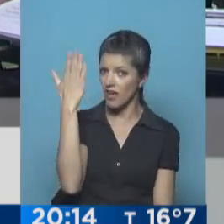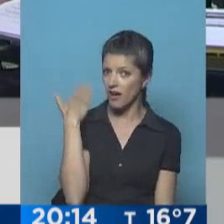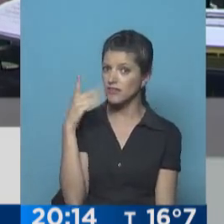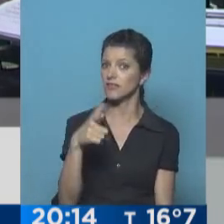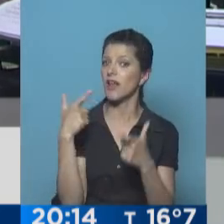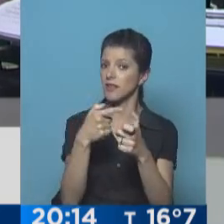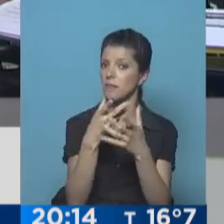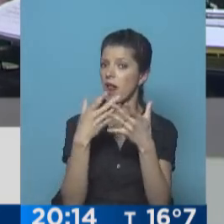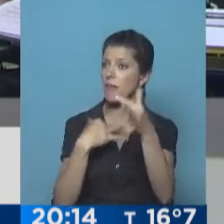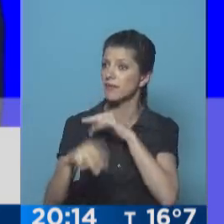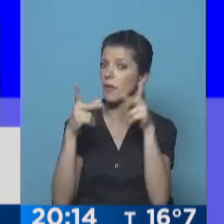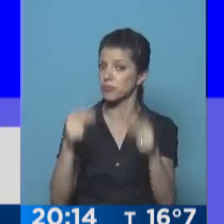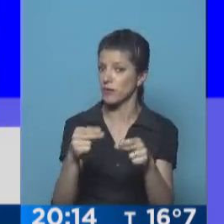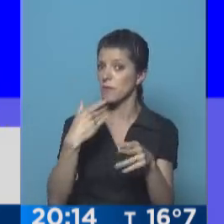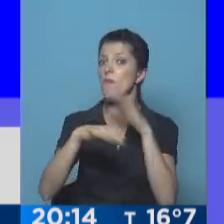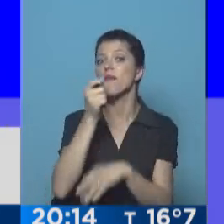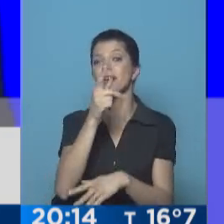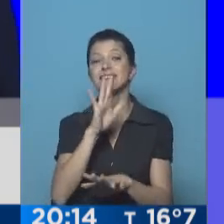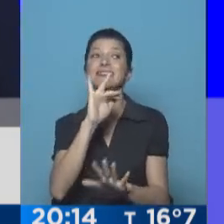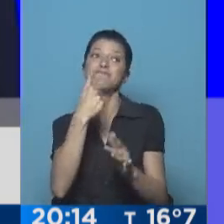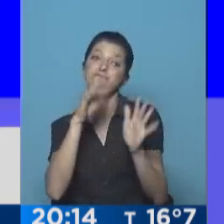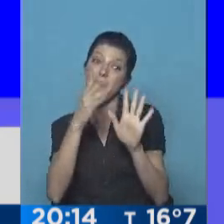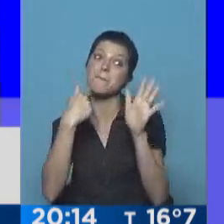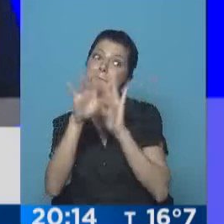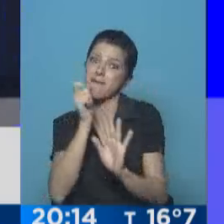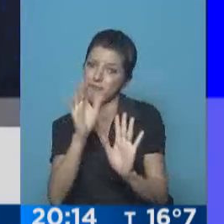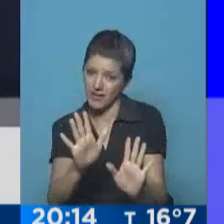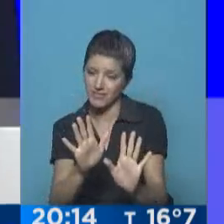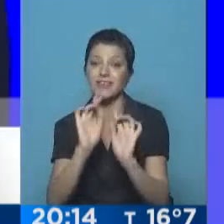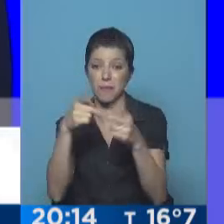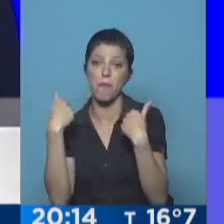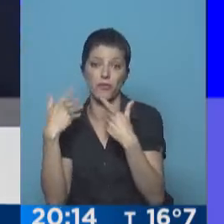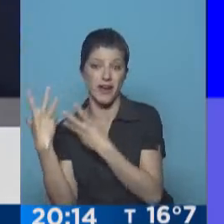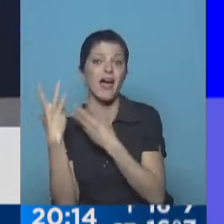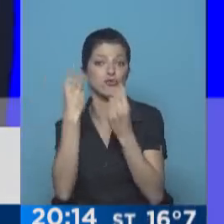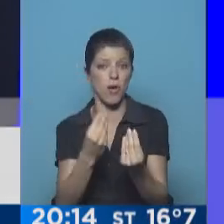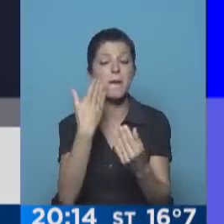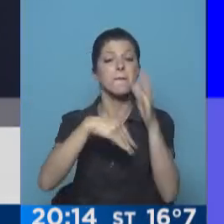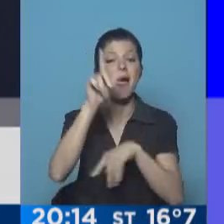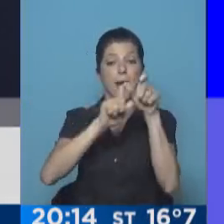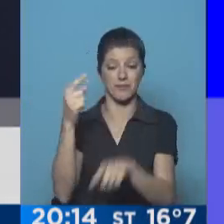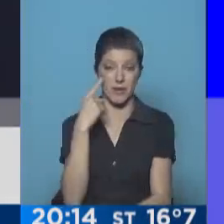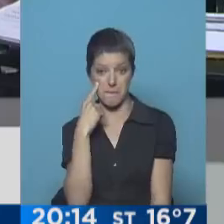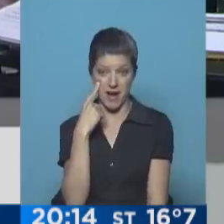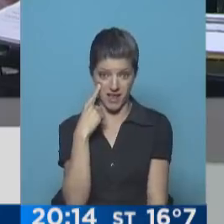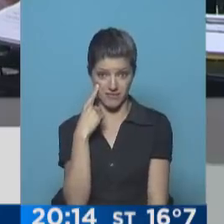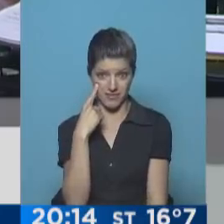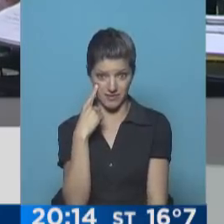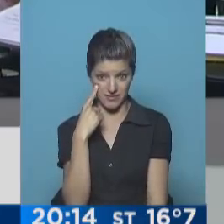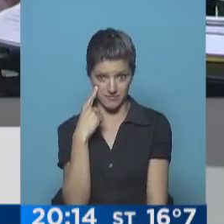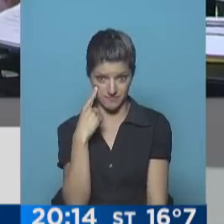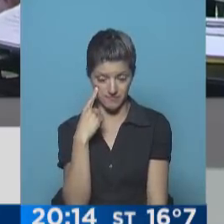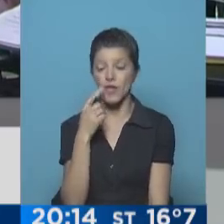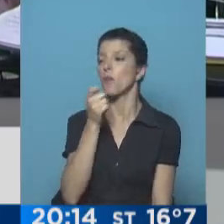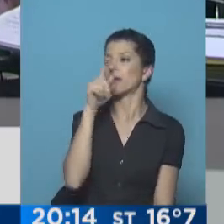más fácil que hacer todo y esto? Probablemente sería un poquito más fácil y probablemente podrían ayudar más a los refugiados. Claro, porque están los efectos colaterales en